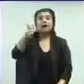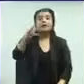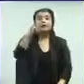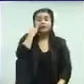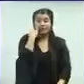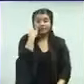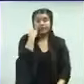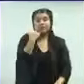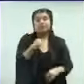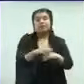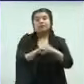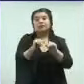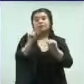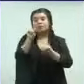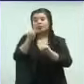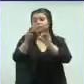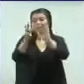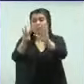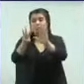127.8